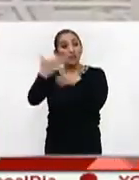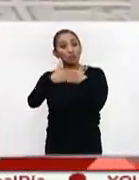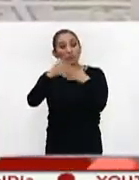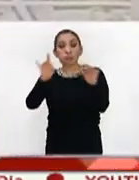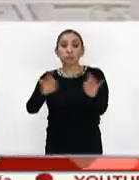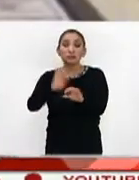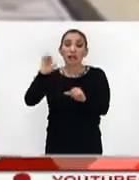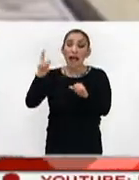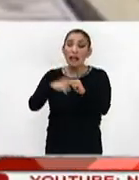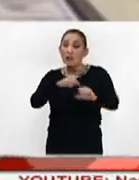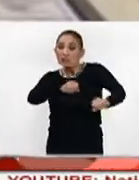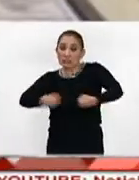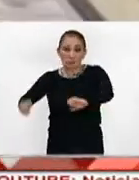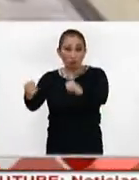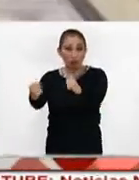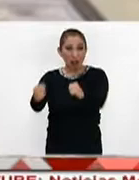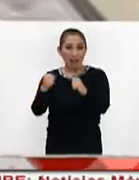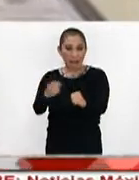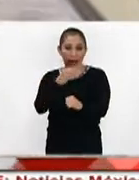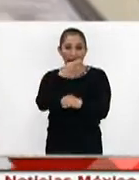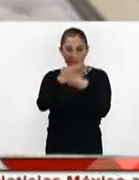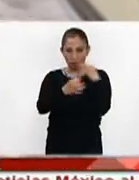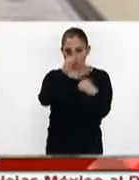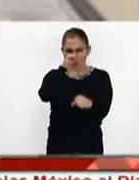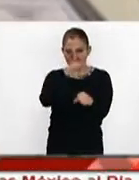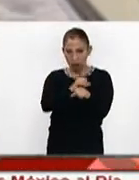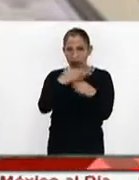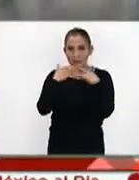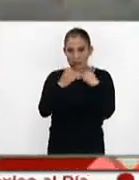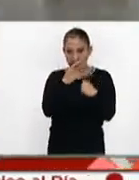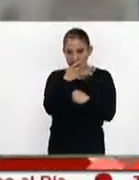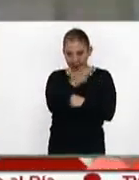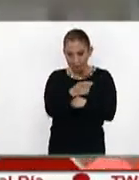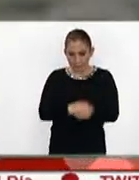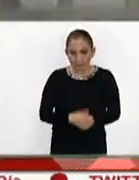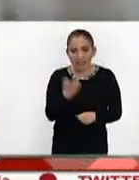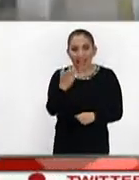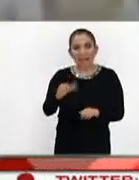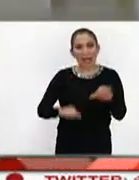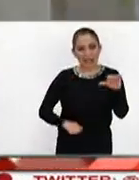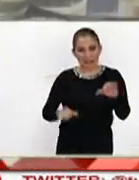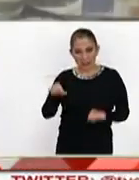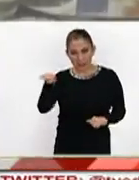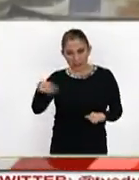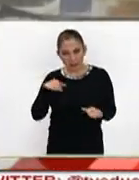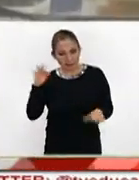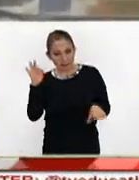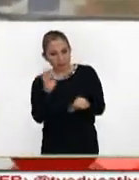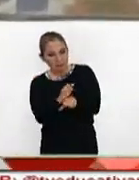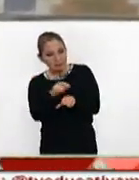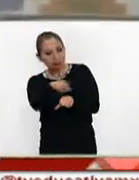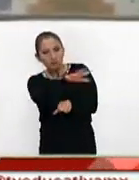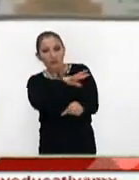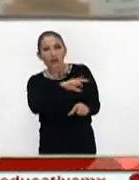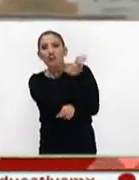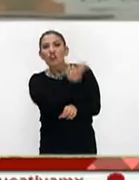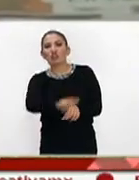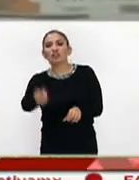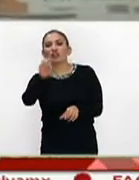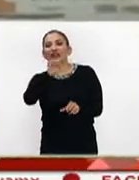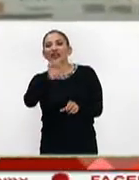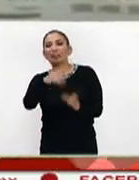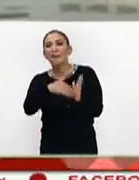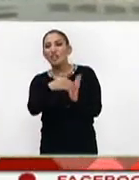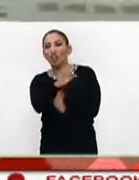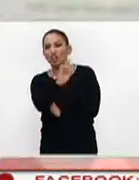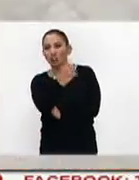efectos secundarios de sismos de gran intensidad, según informó la Secretaría de Hacienda. Esta acción brindará una cobertura de hasta 260